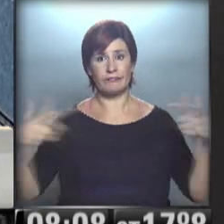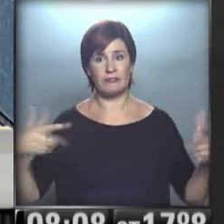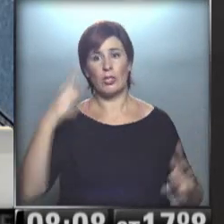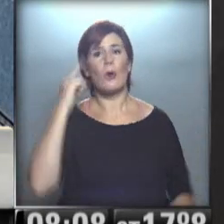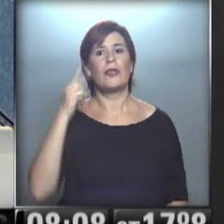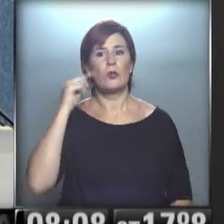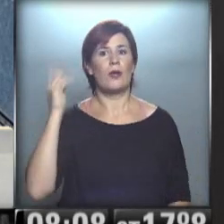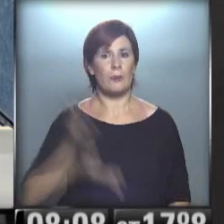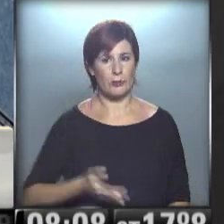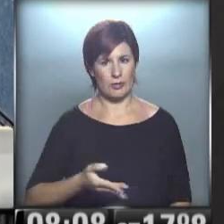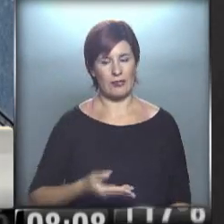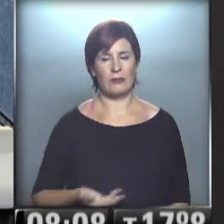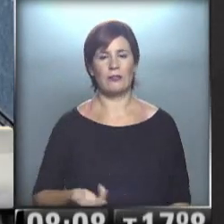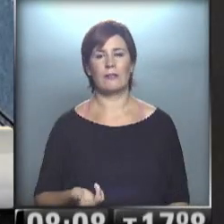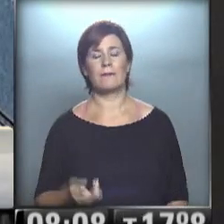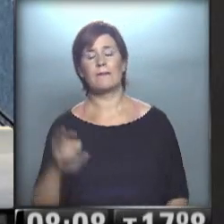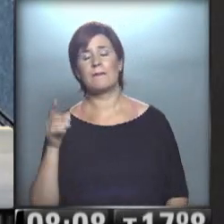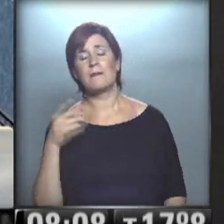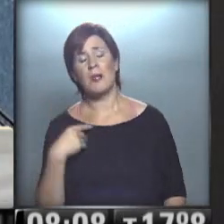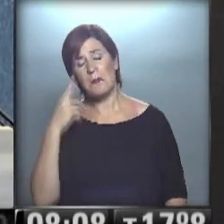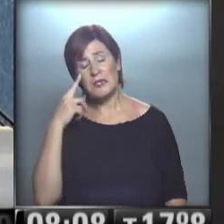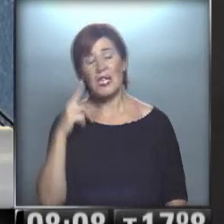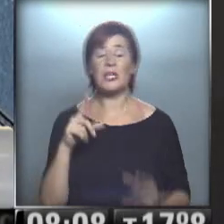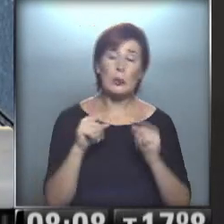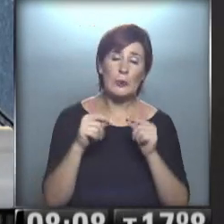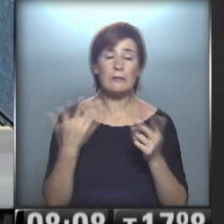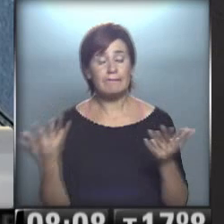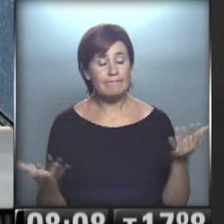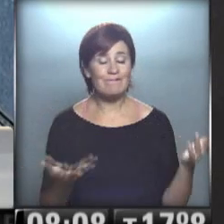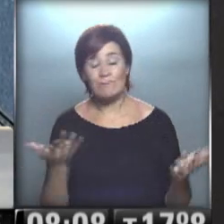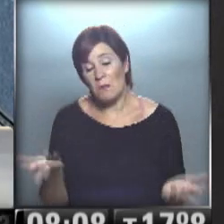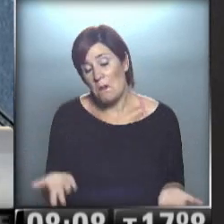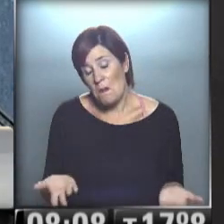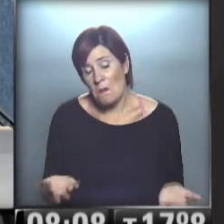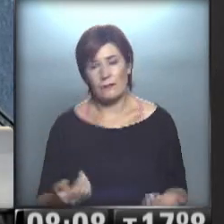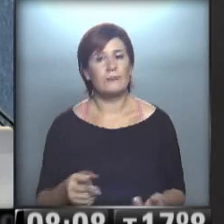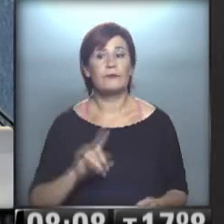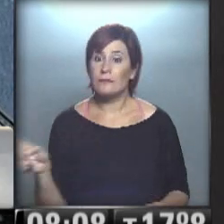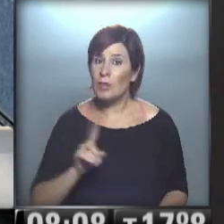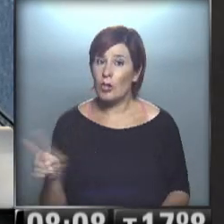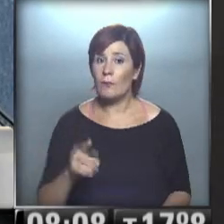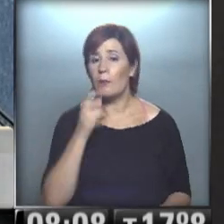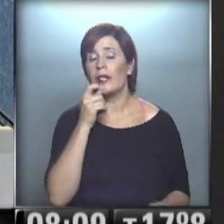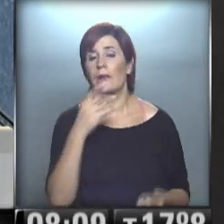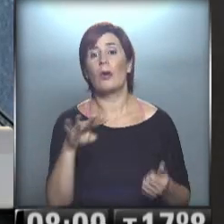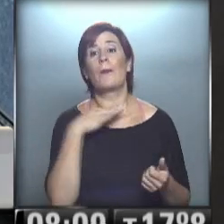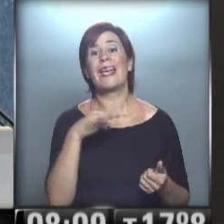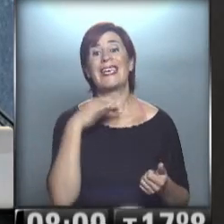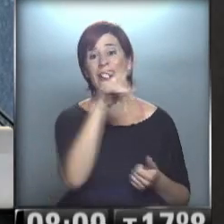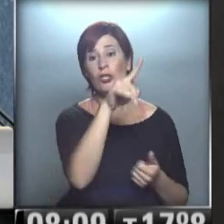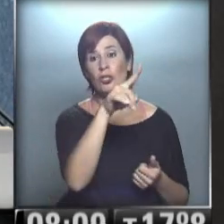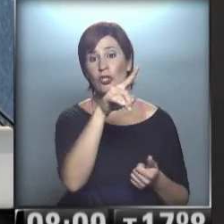Pero quizás este número en sí mismo no diga nada. Lo que sí dice es que México tiene una cobertura